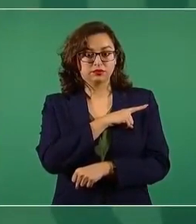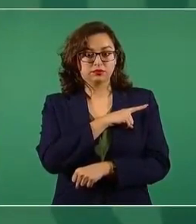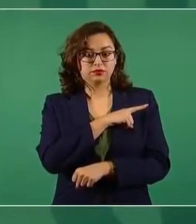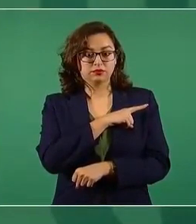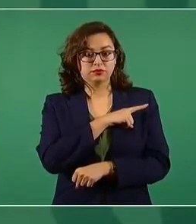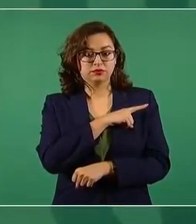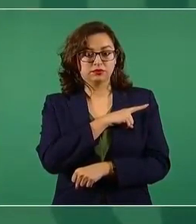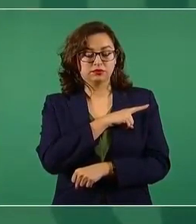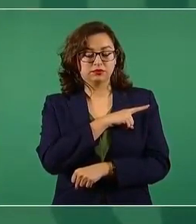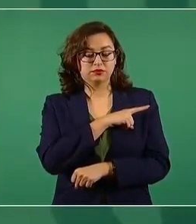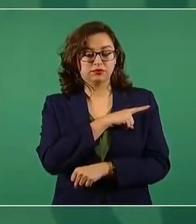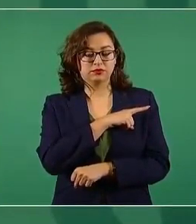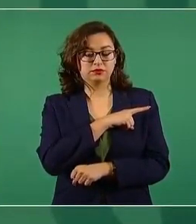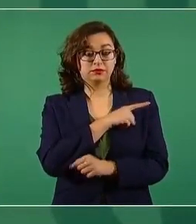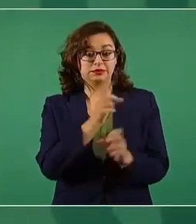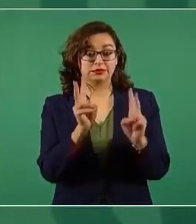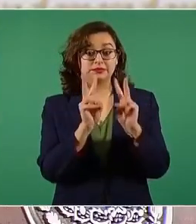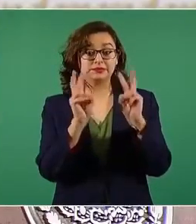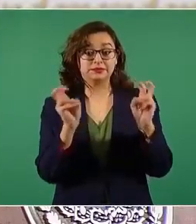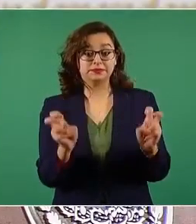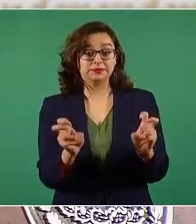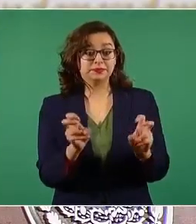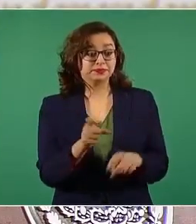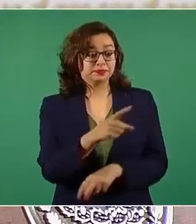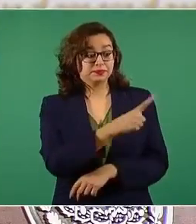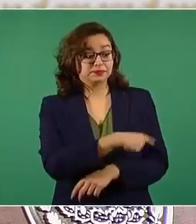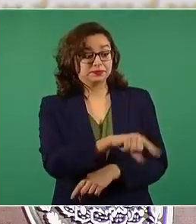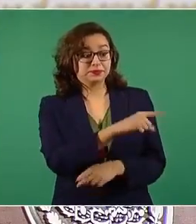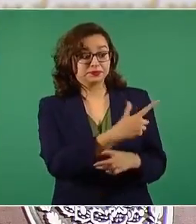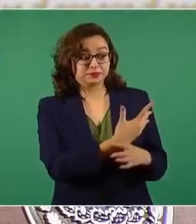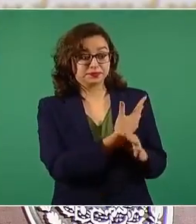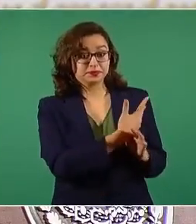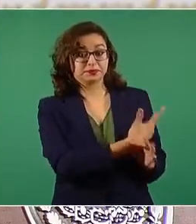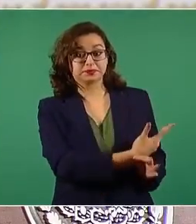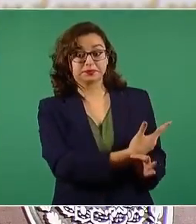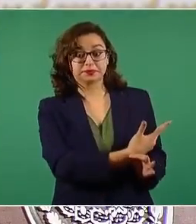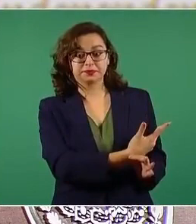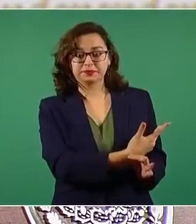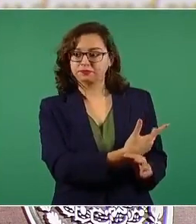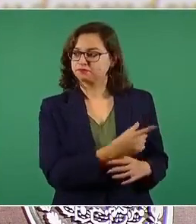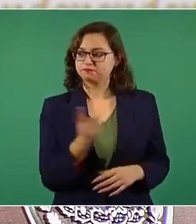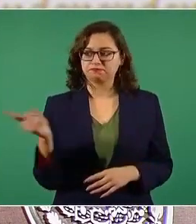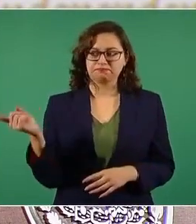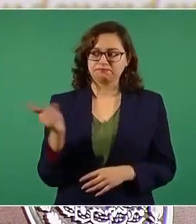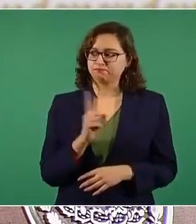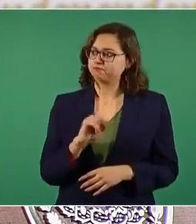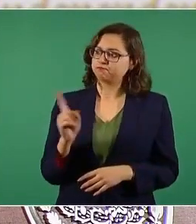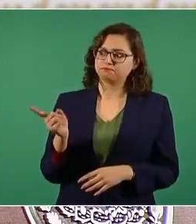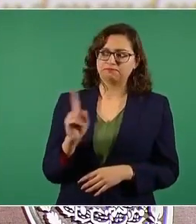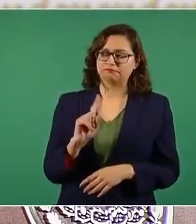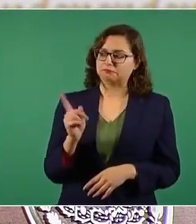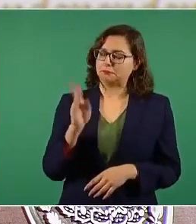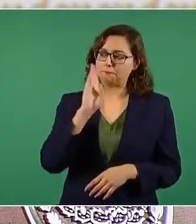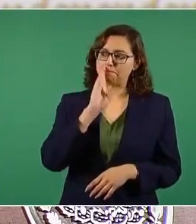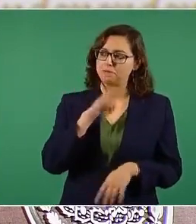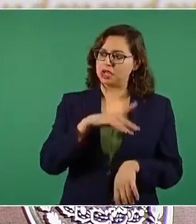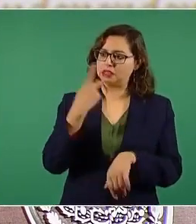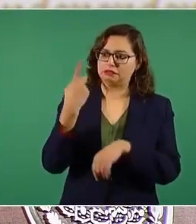de esta materia, nos recomiendan de que no se permita la